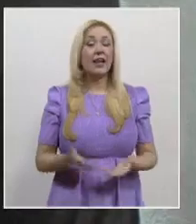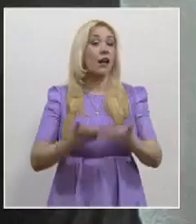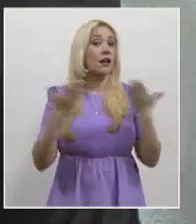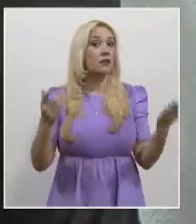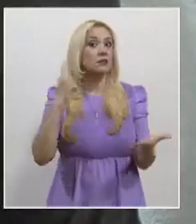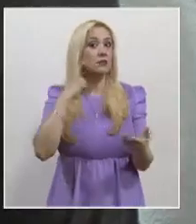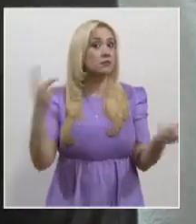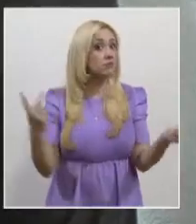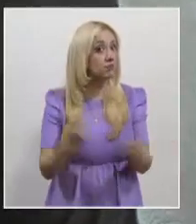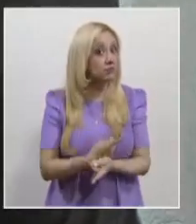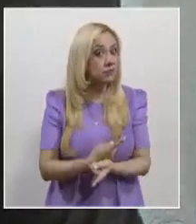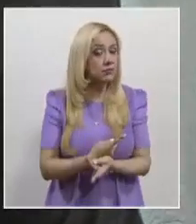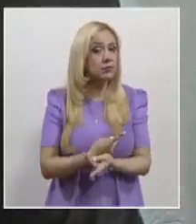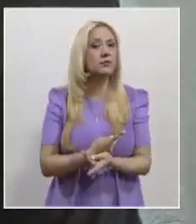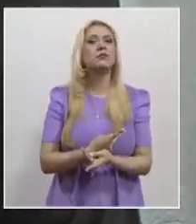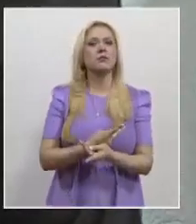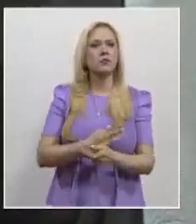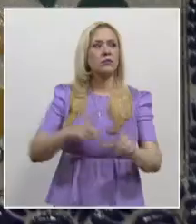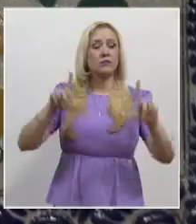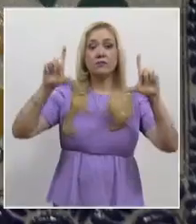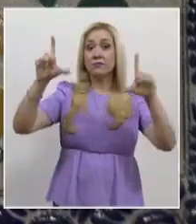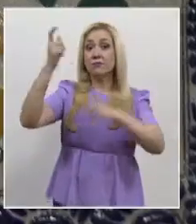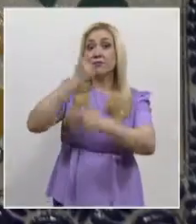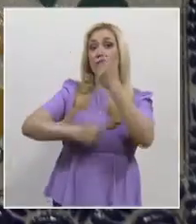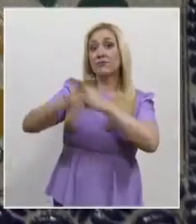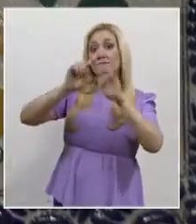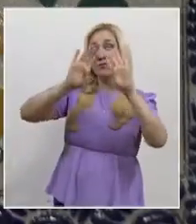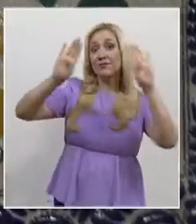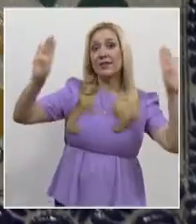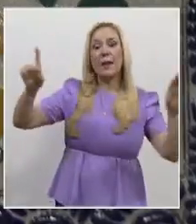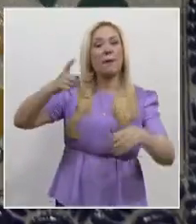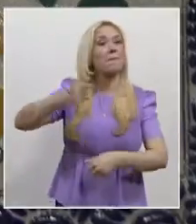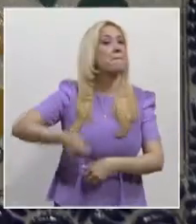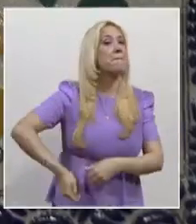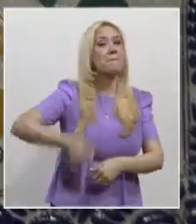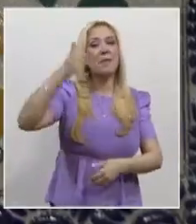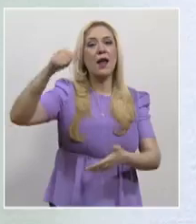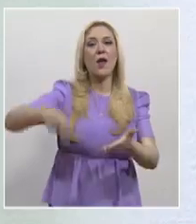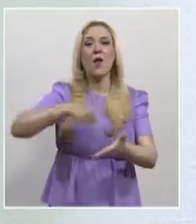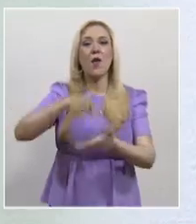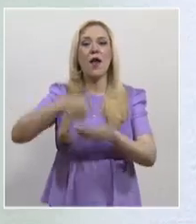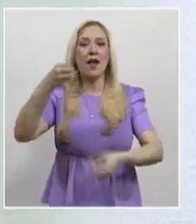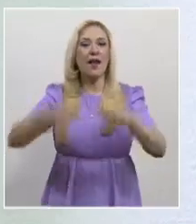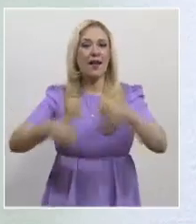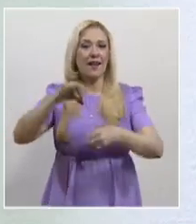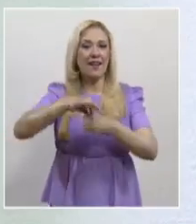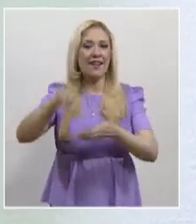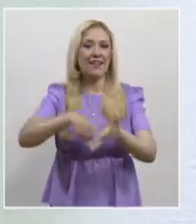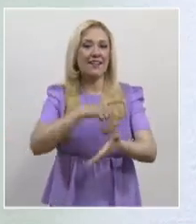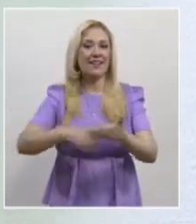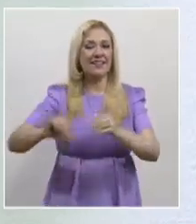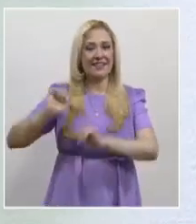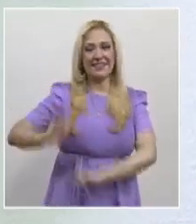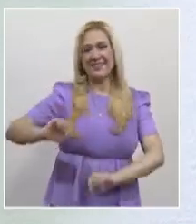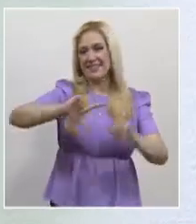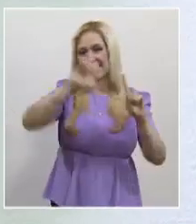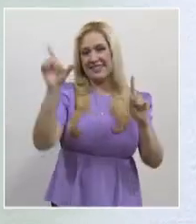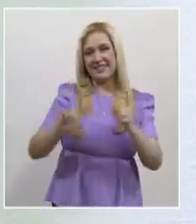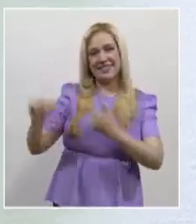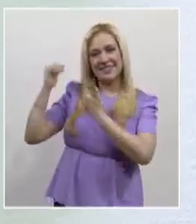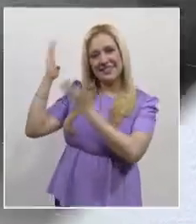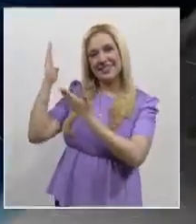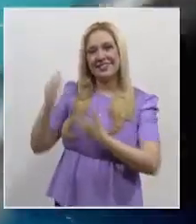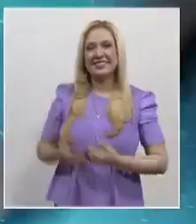Al regresar, develan placa conmemorativa en la primera sede del hoy Tribunal Electoral del Poder Judicial de la Federación.